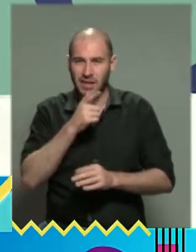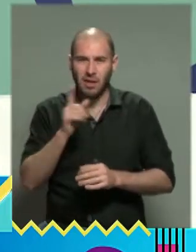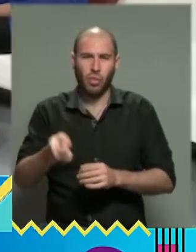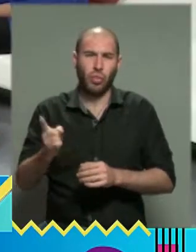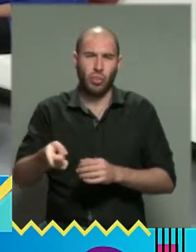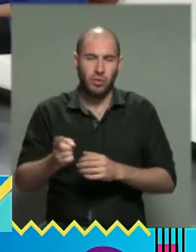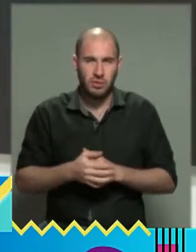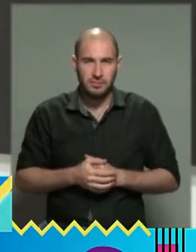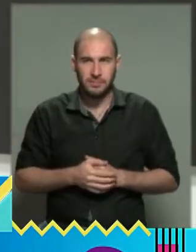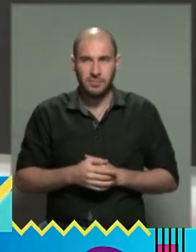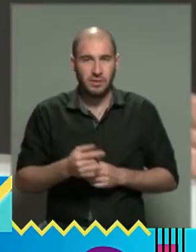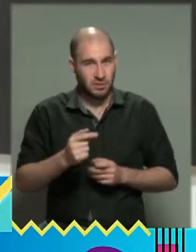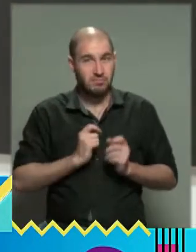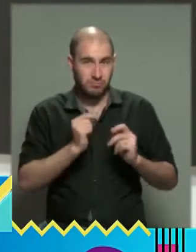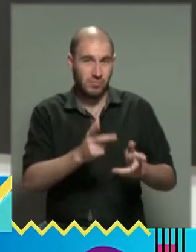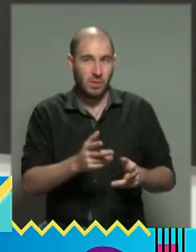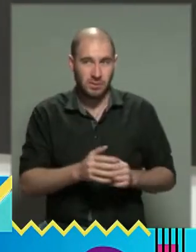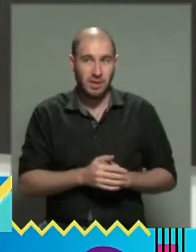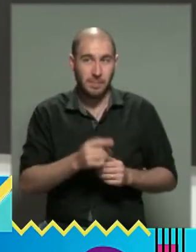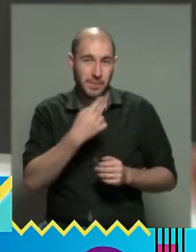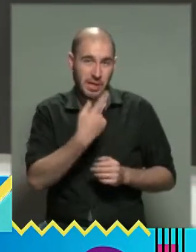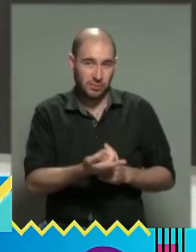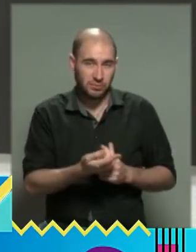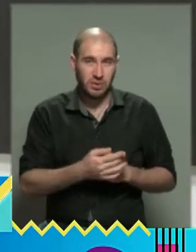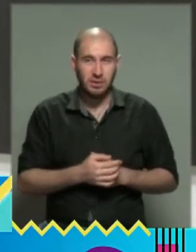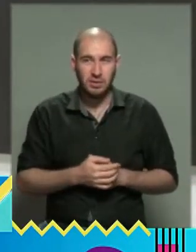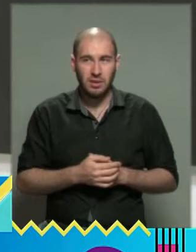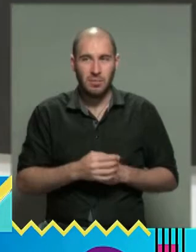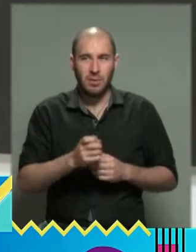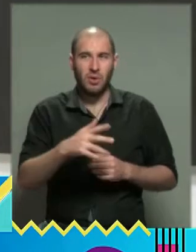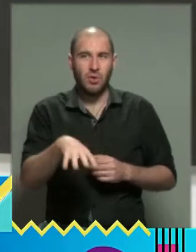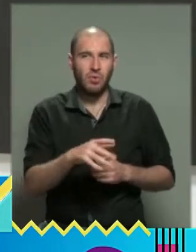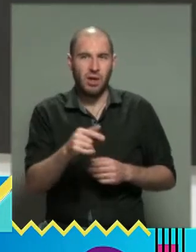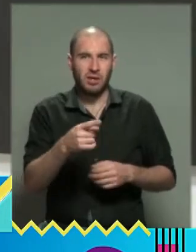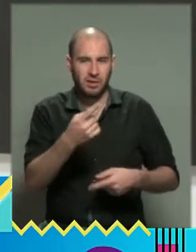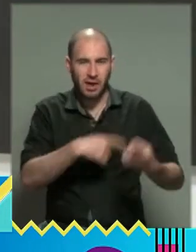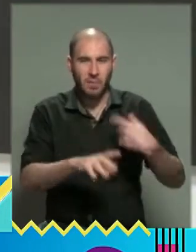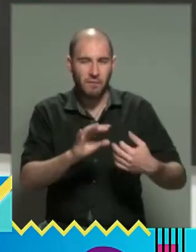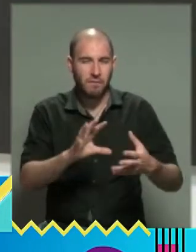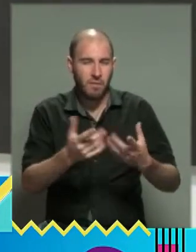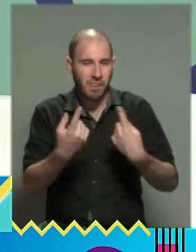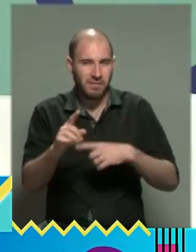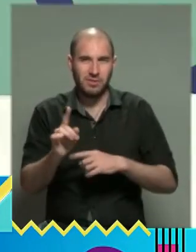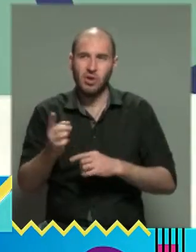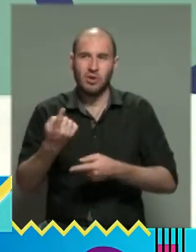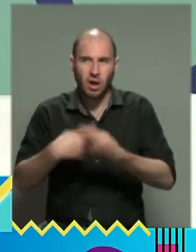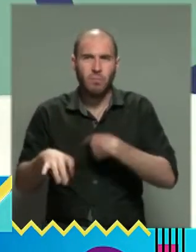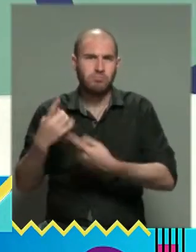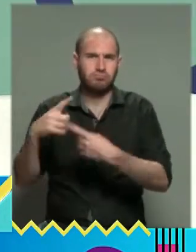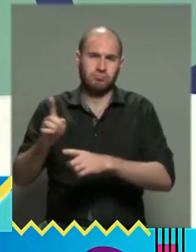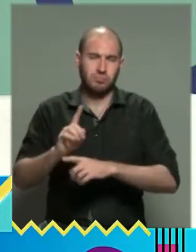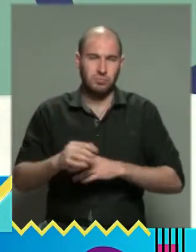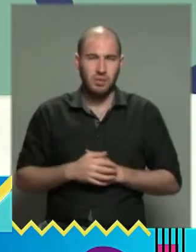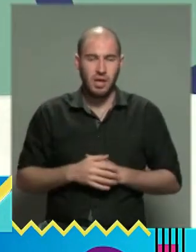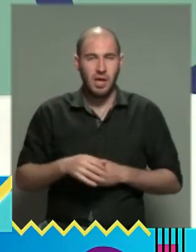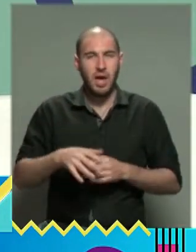Sí, a eso un poco quería ir con eso, con esa pregunta, ¿no? Porque que un hogar tampoco se convierta en otra forma. No, que no se convierta en otra forma,